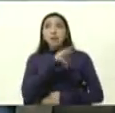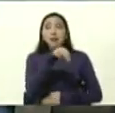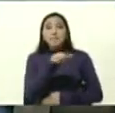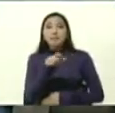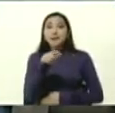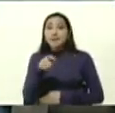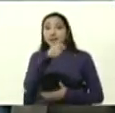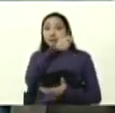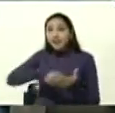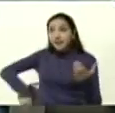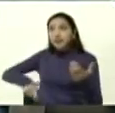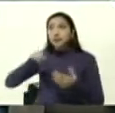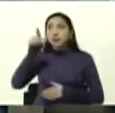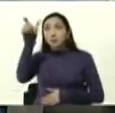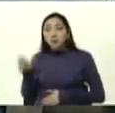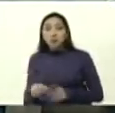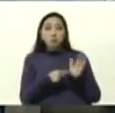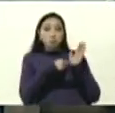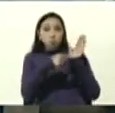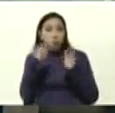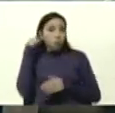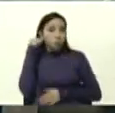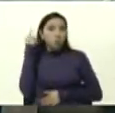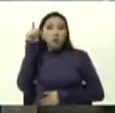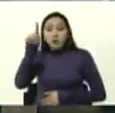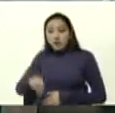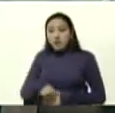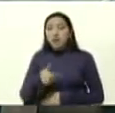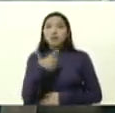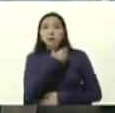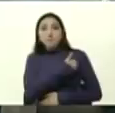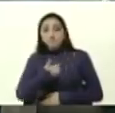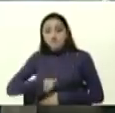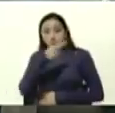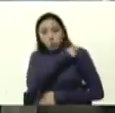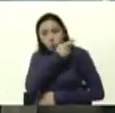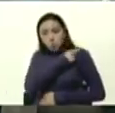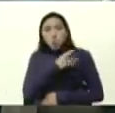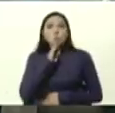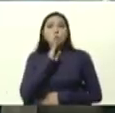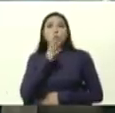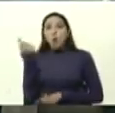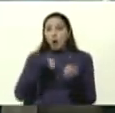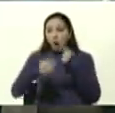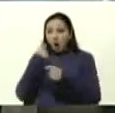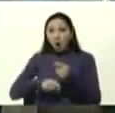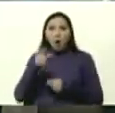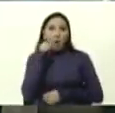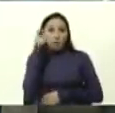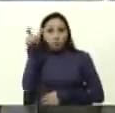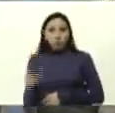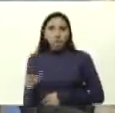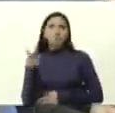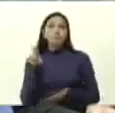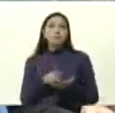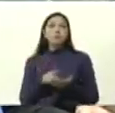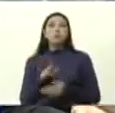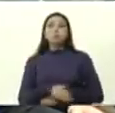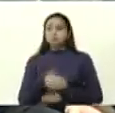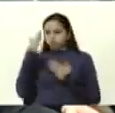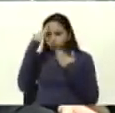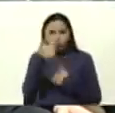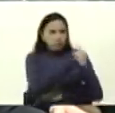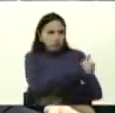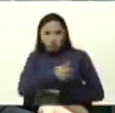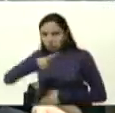Claudia Costa, la representante, y el director de la Asociación Bancaria de Venezuela, Rafael Muñoz, a quienes saludamos